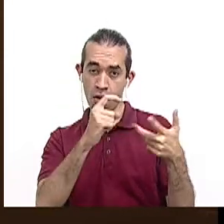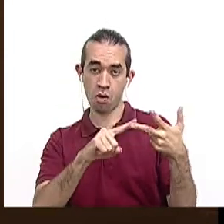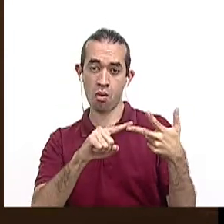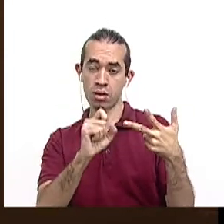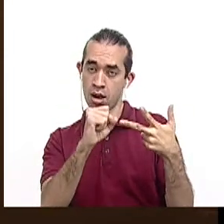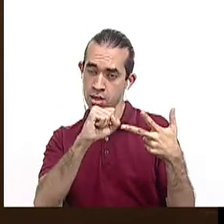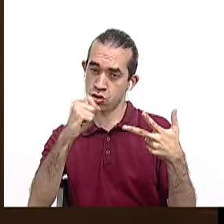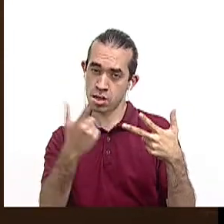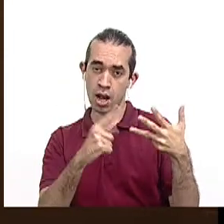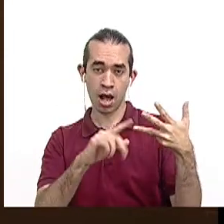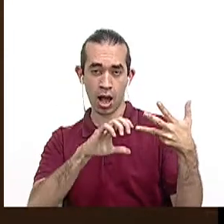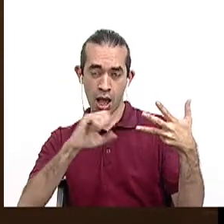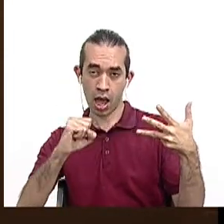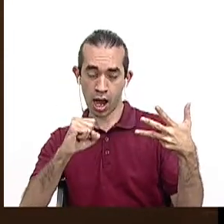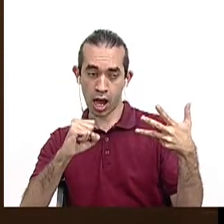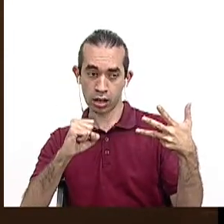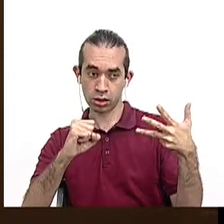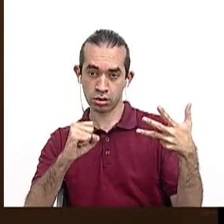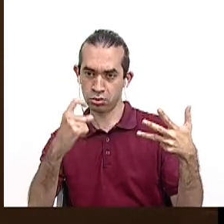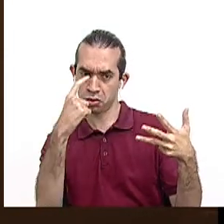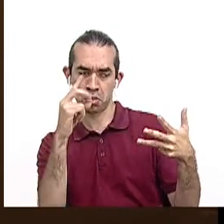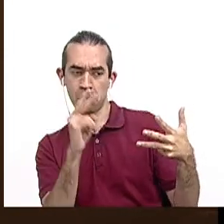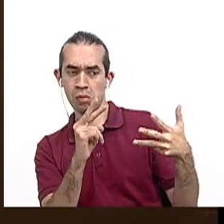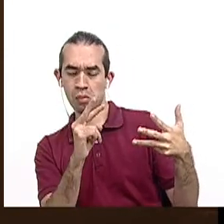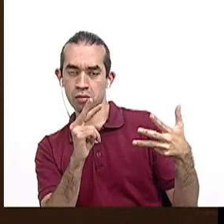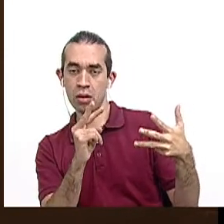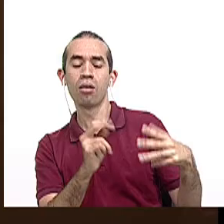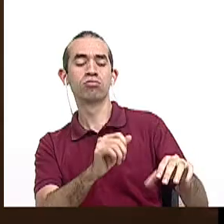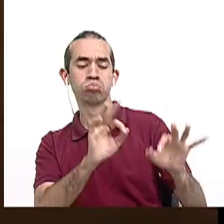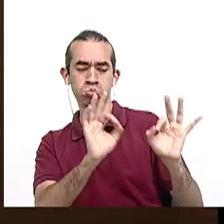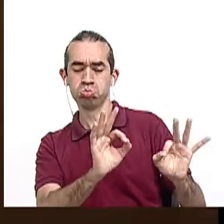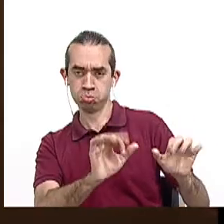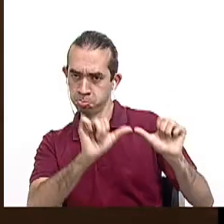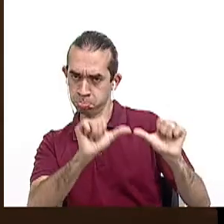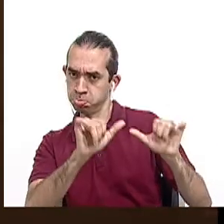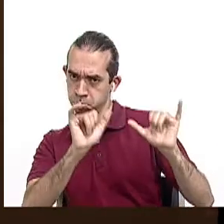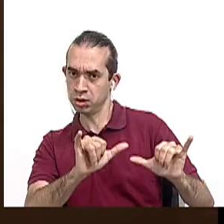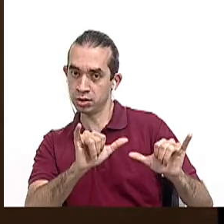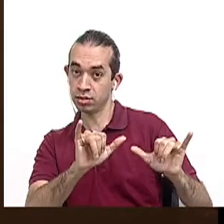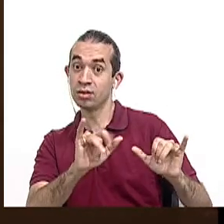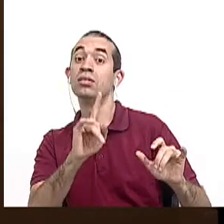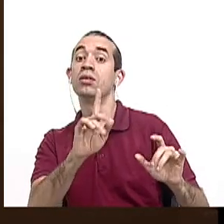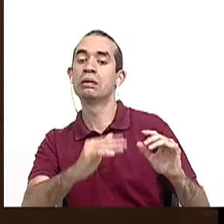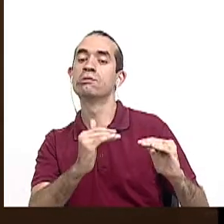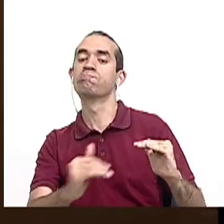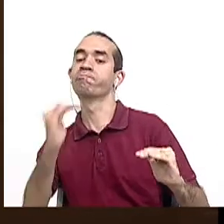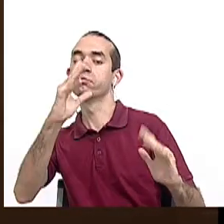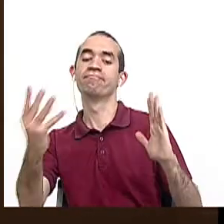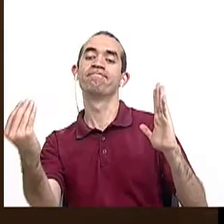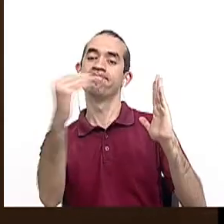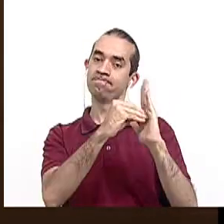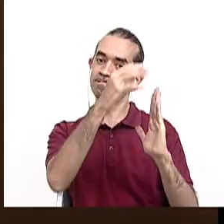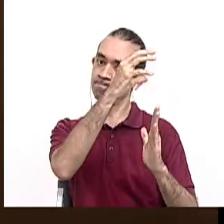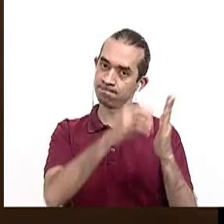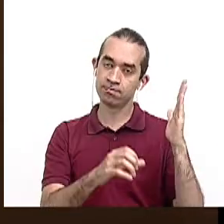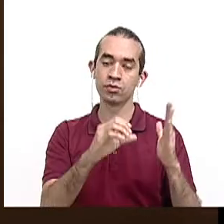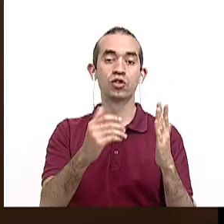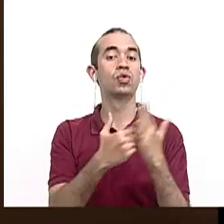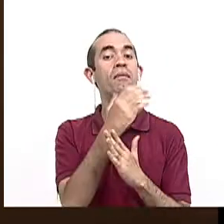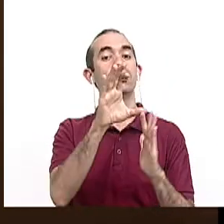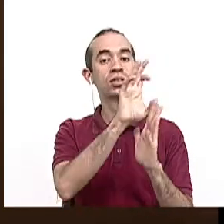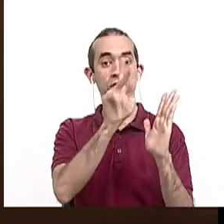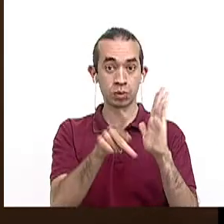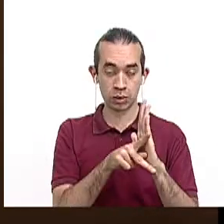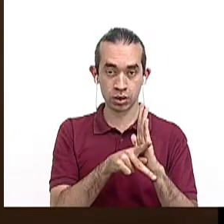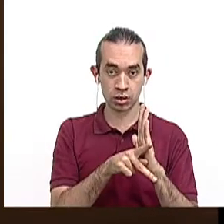Sociales y Caja Costarricense de Seguro Social. No solamente las mantuvo, sino que las incluyó en la nueva Constitución. ¿Pudo